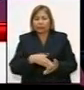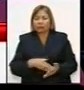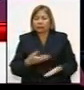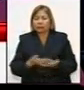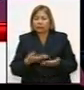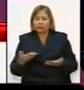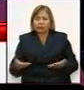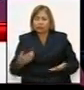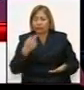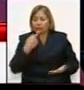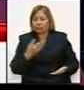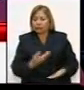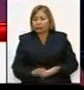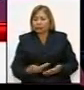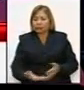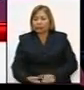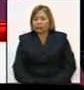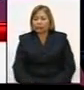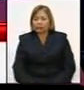que se